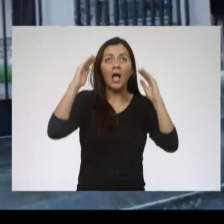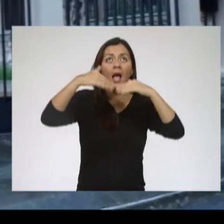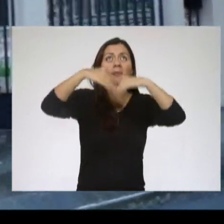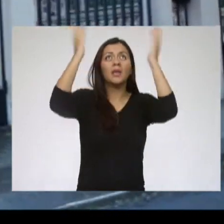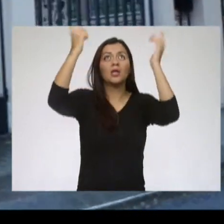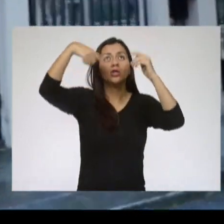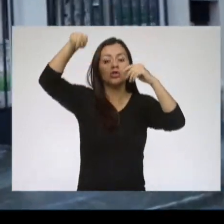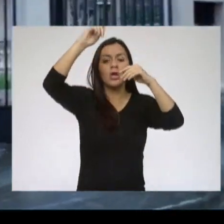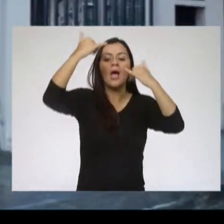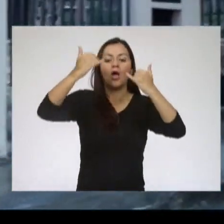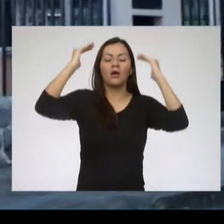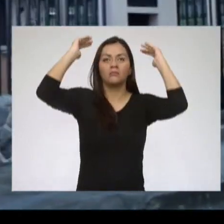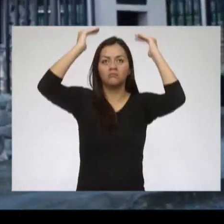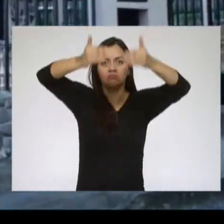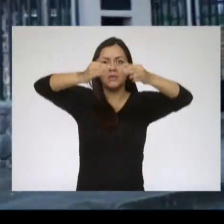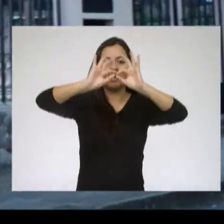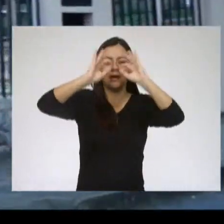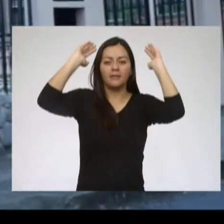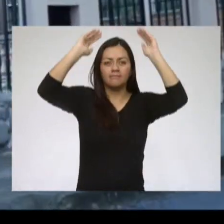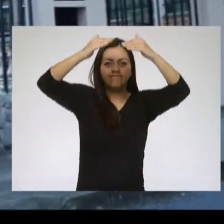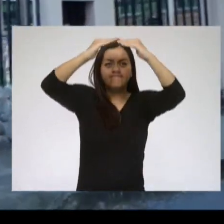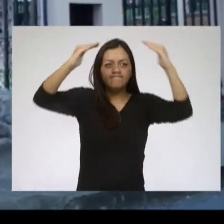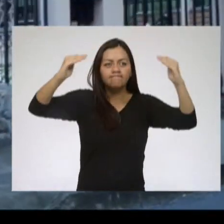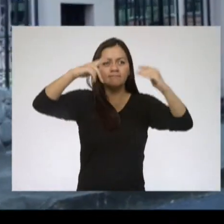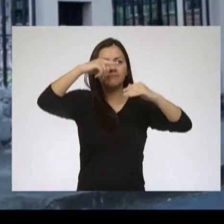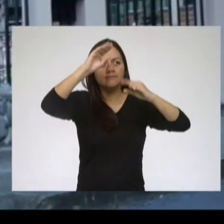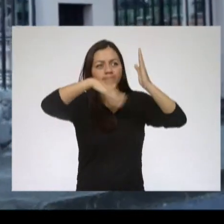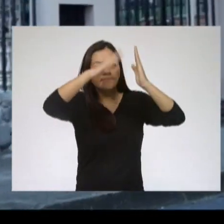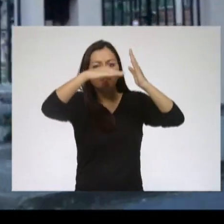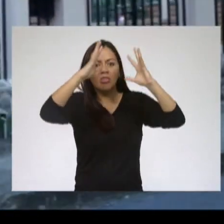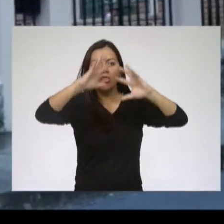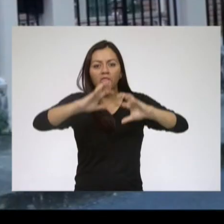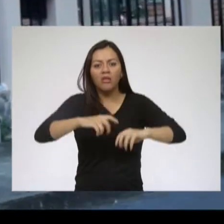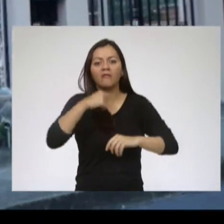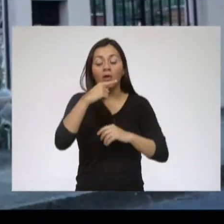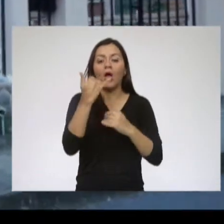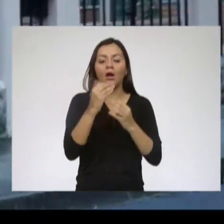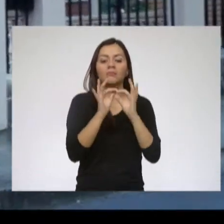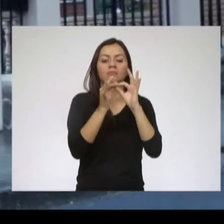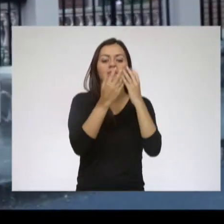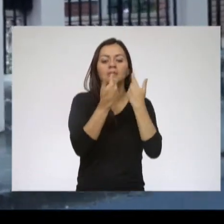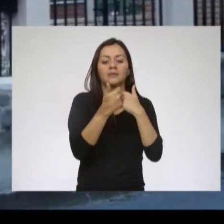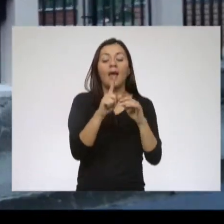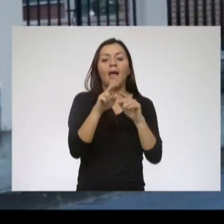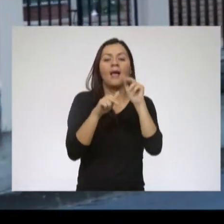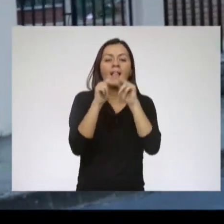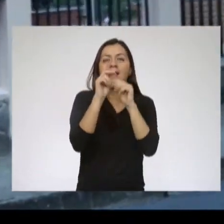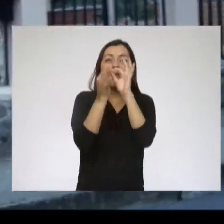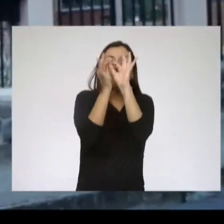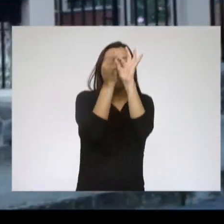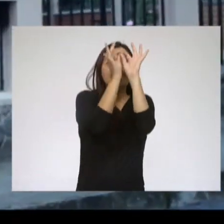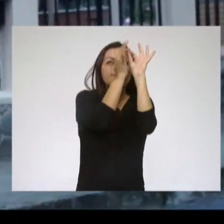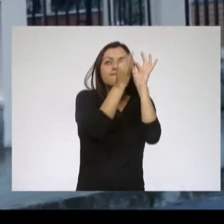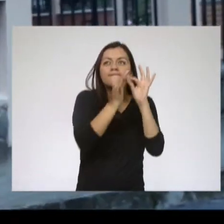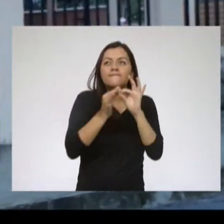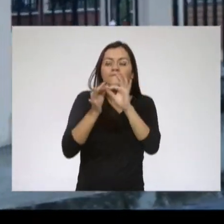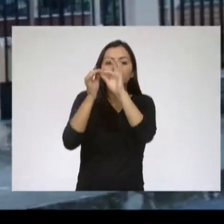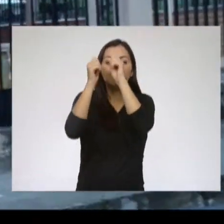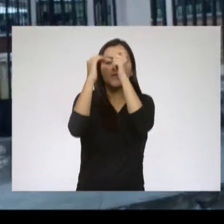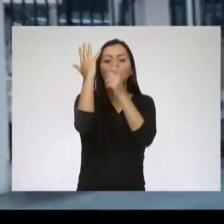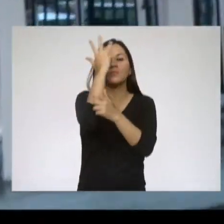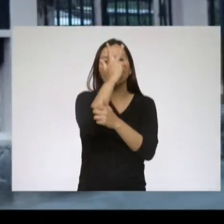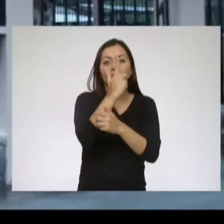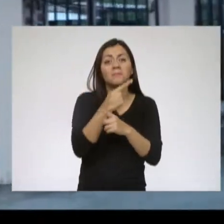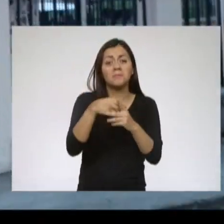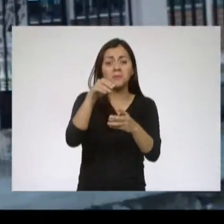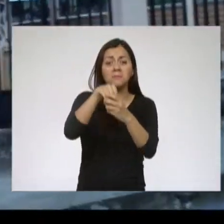dejaron poniendo techo, porque se estaba despintando y ya se estaba cayendo. Entonces le reconstruyeron y quedó bonita,